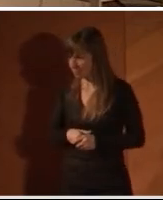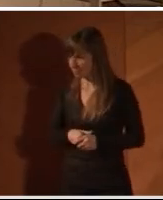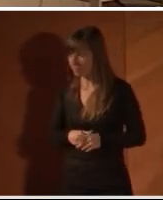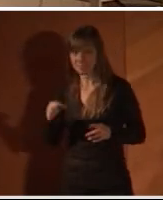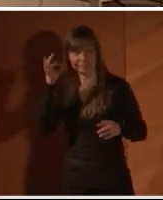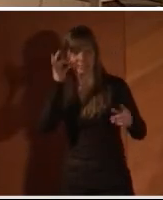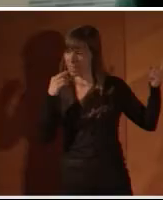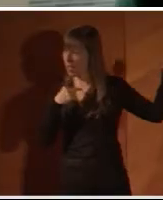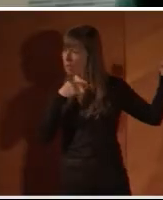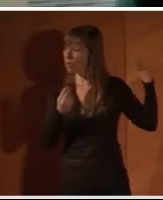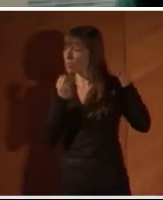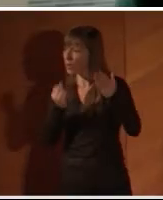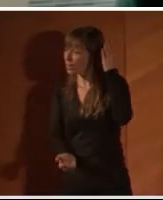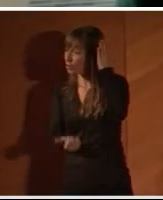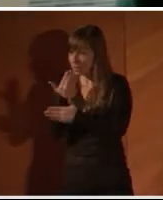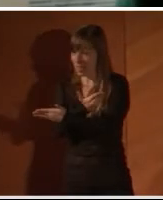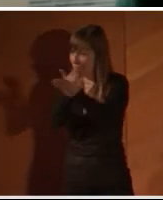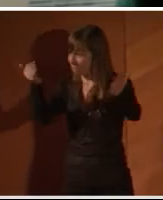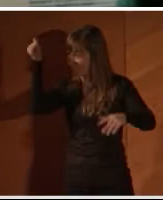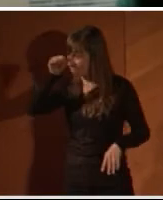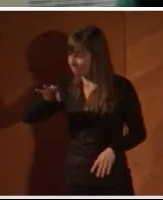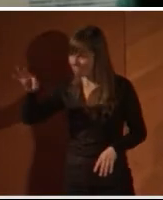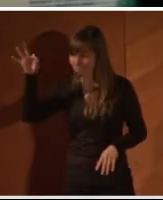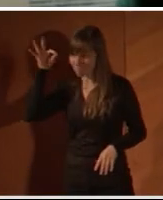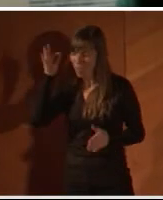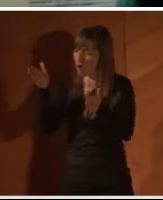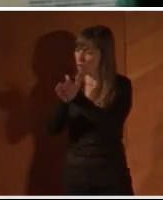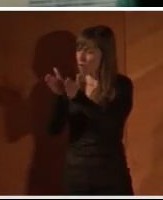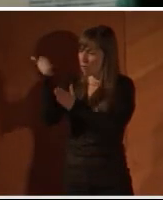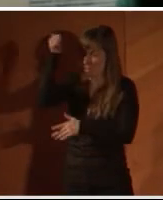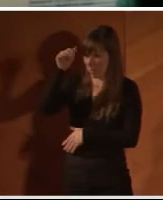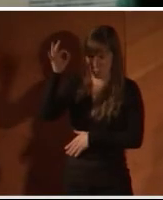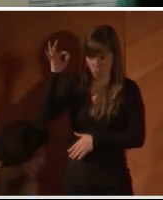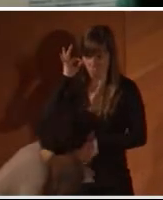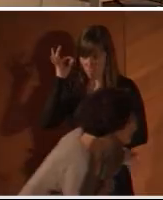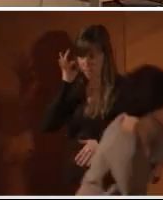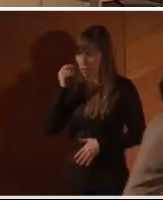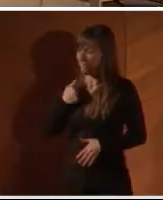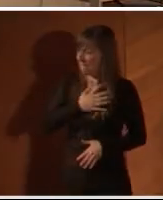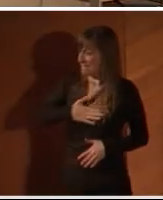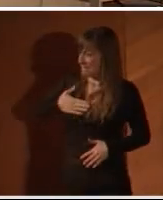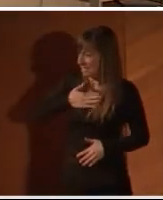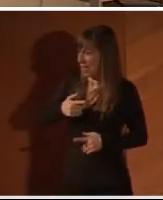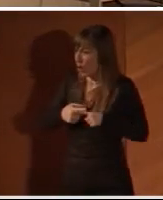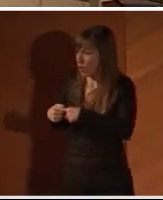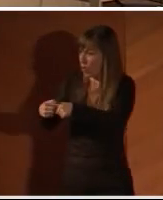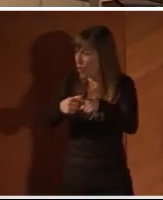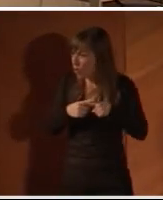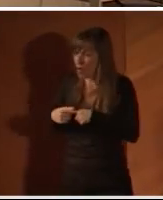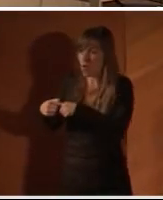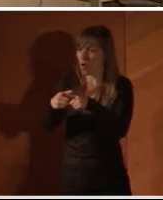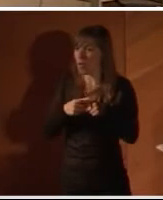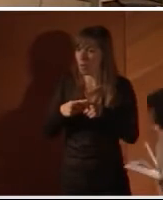Buenos días a todas y a todos, compañeras y compañeros. Un gusto para mí compartir con vosotras. Quiero hacer llegar